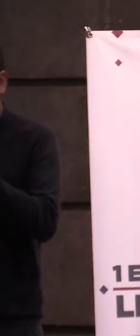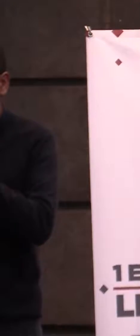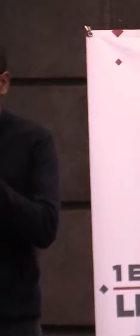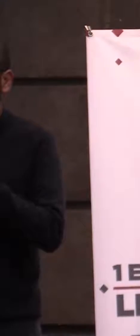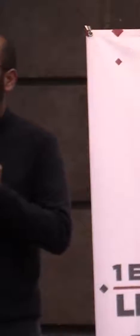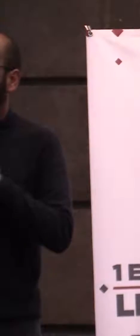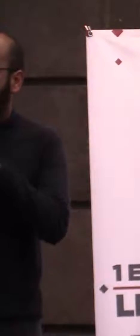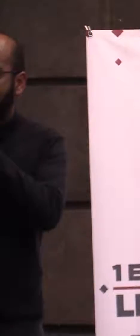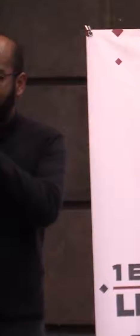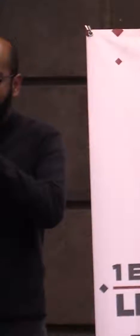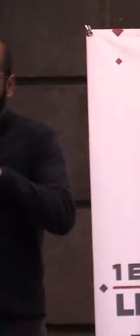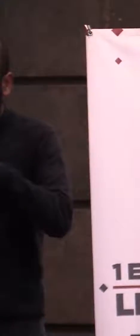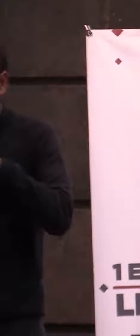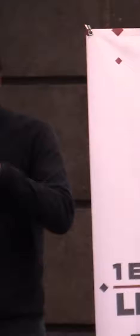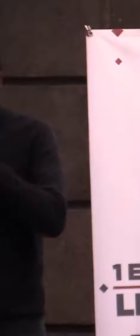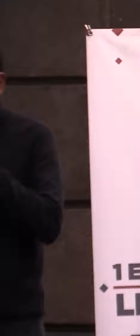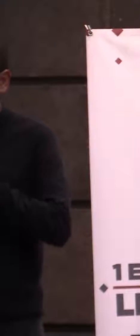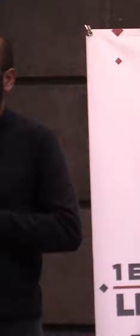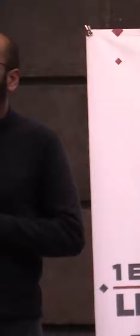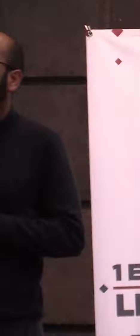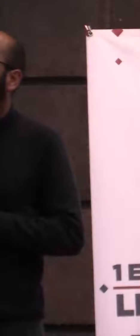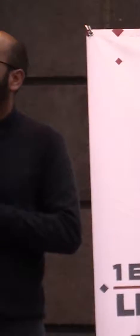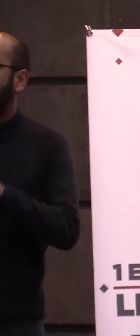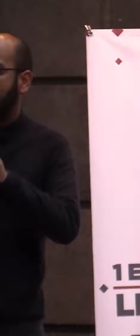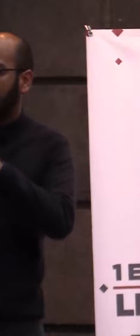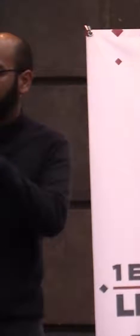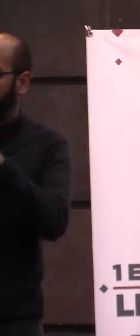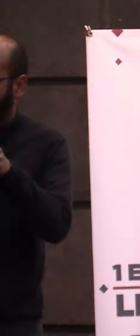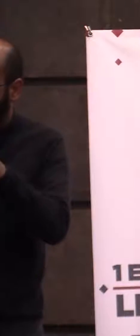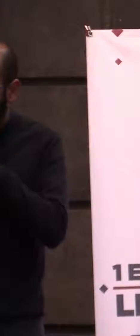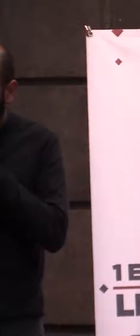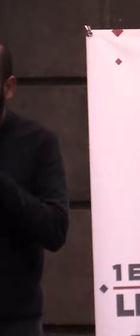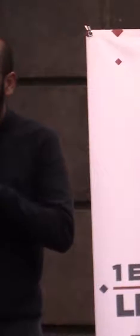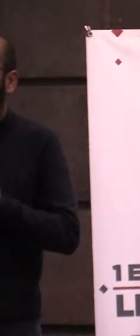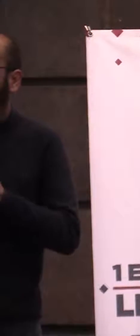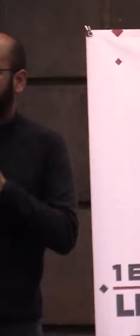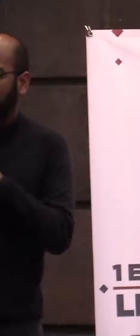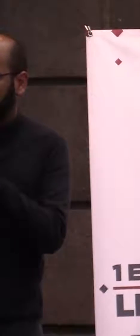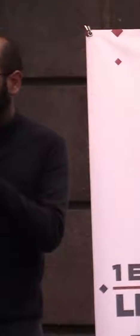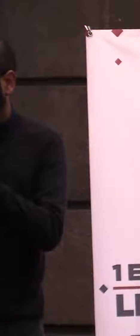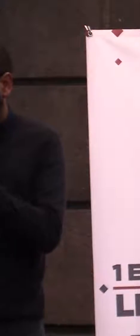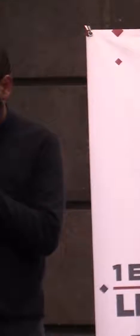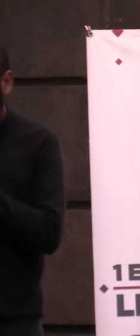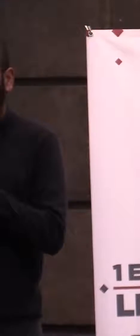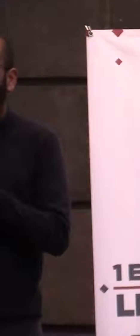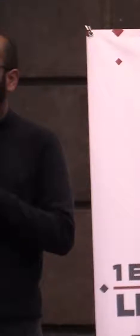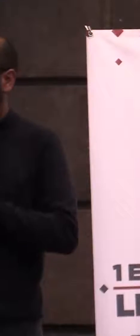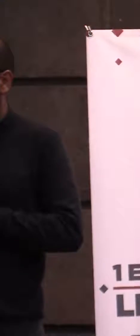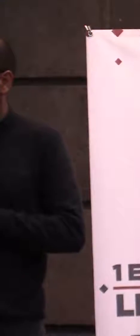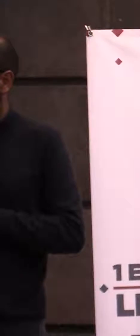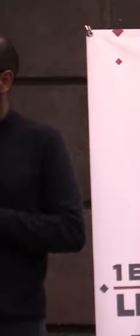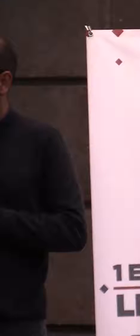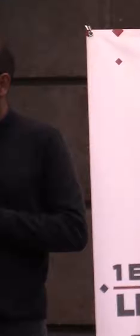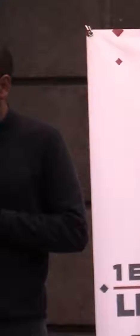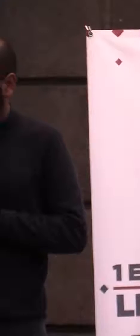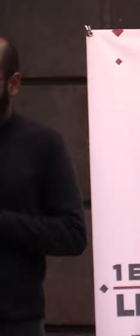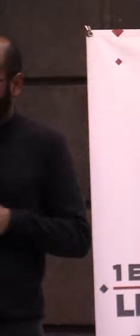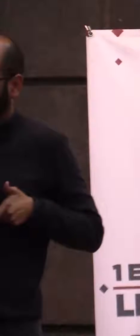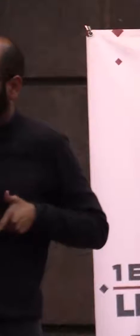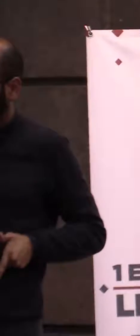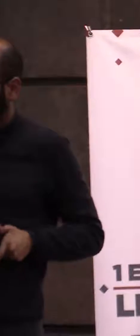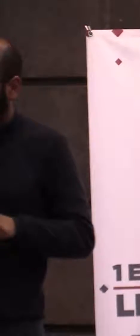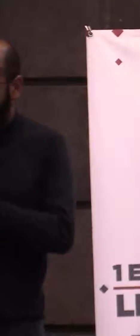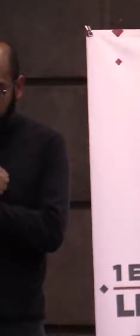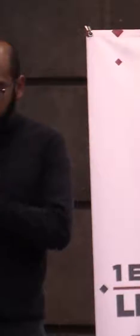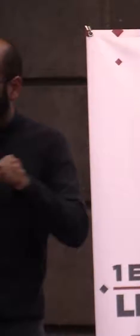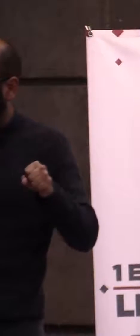de carga, el guachicoleo, la desaparición forzada, la aportación de armas de fuego y explosivos